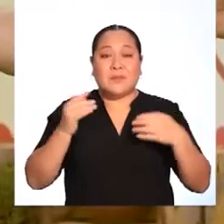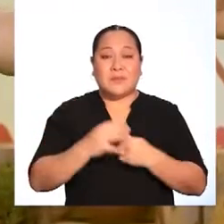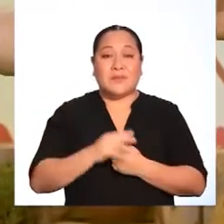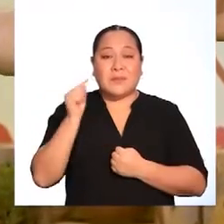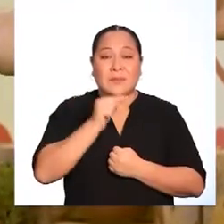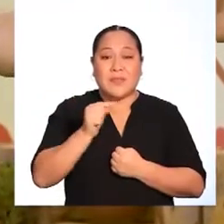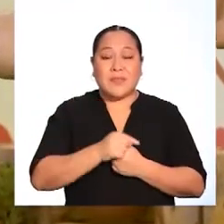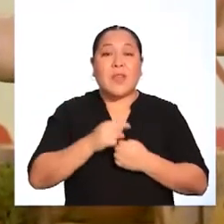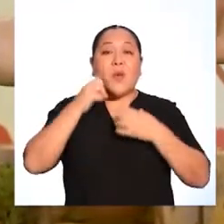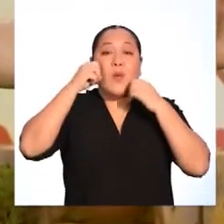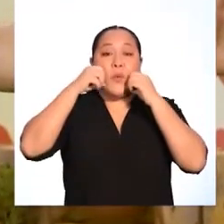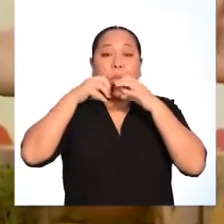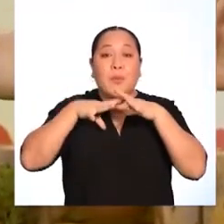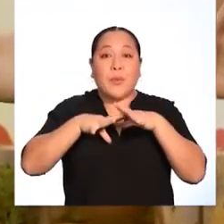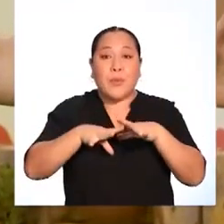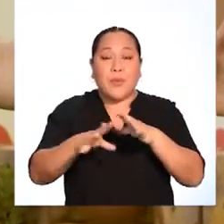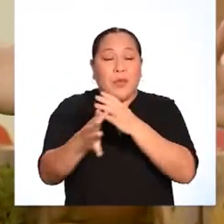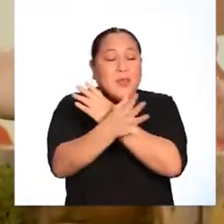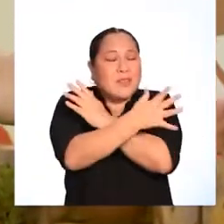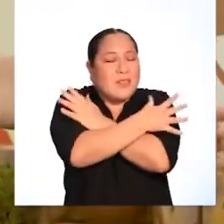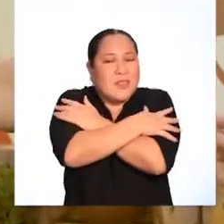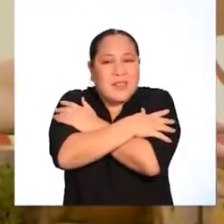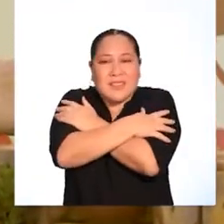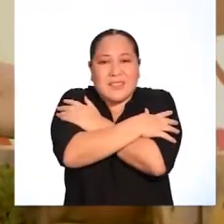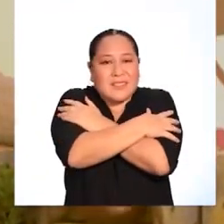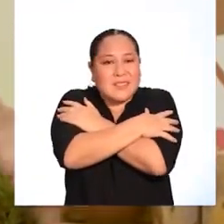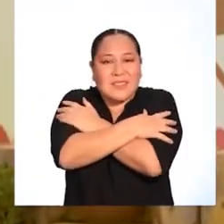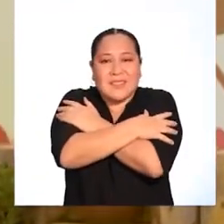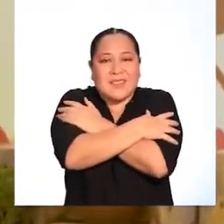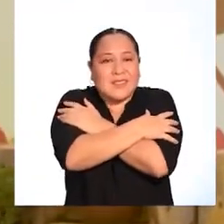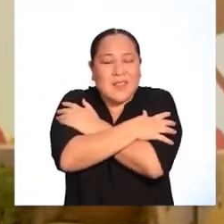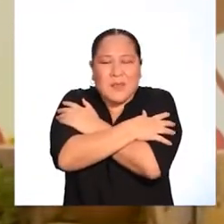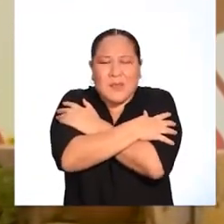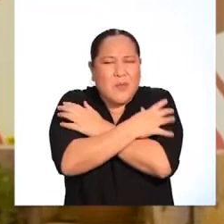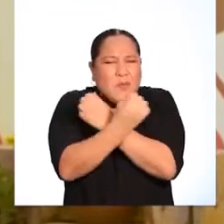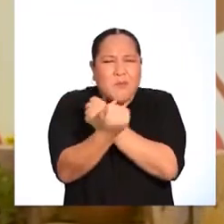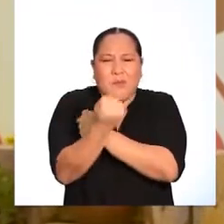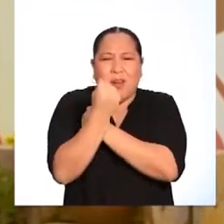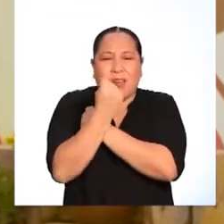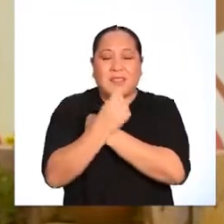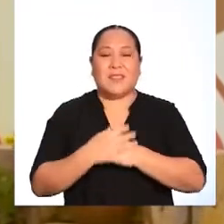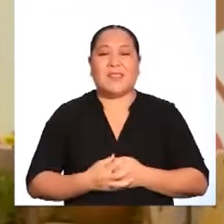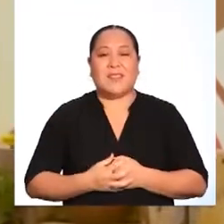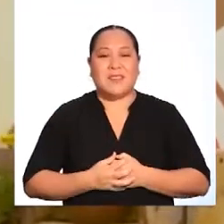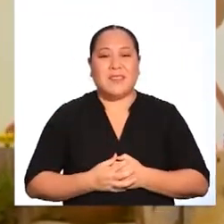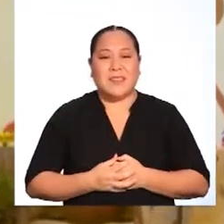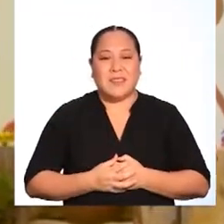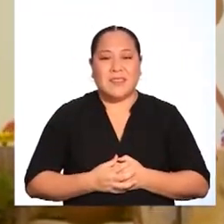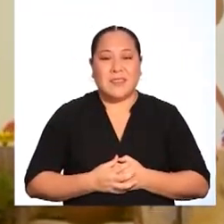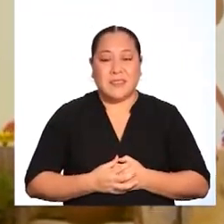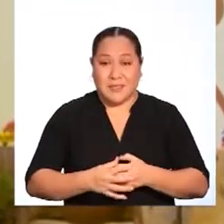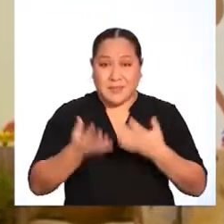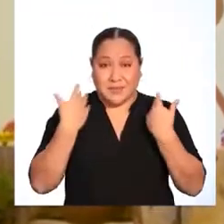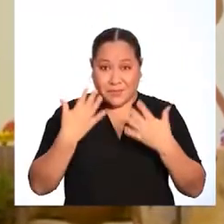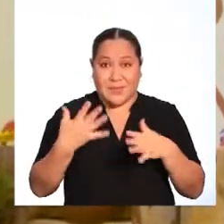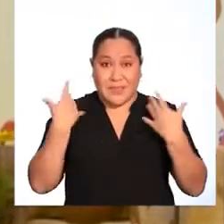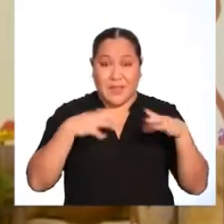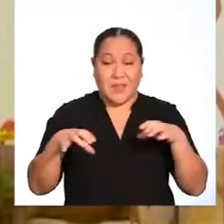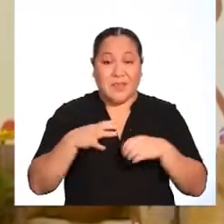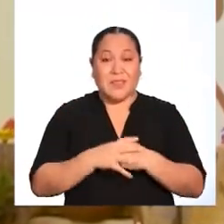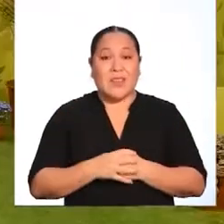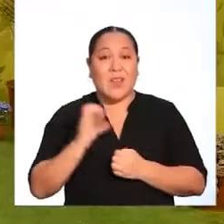muy bien y al exhalar nos abrazamos a nosotros mismos así eso es